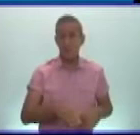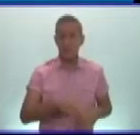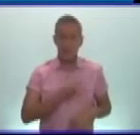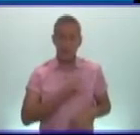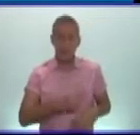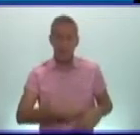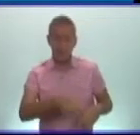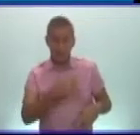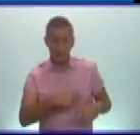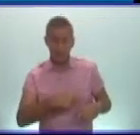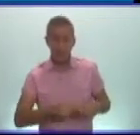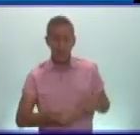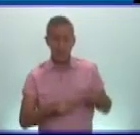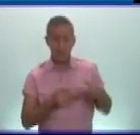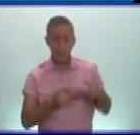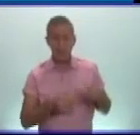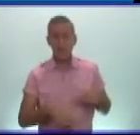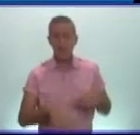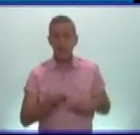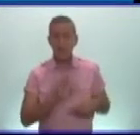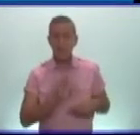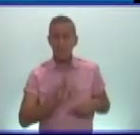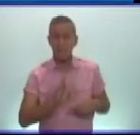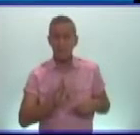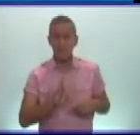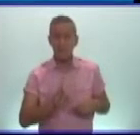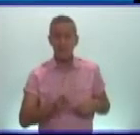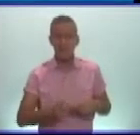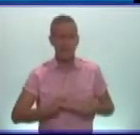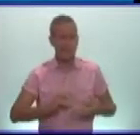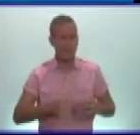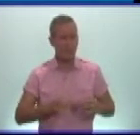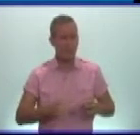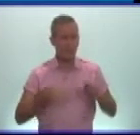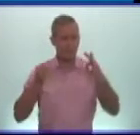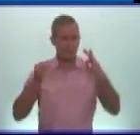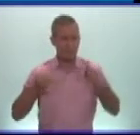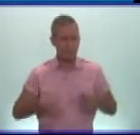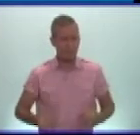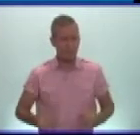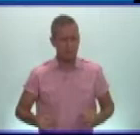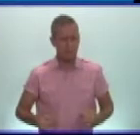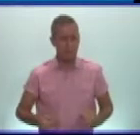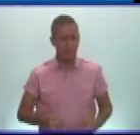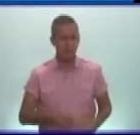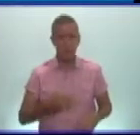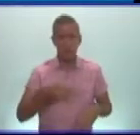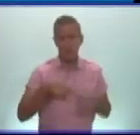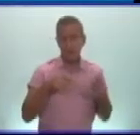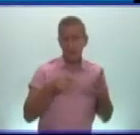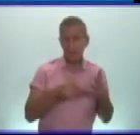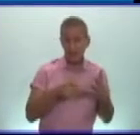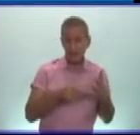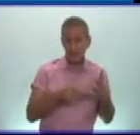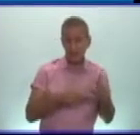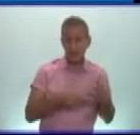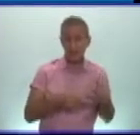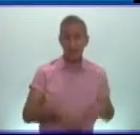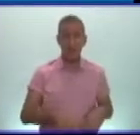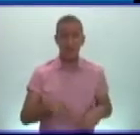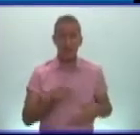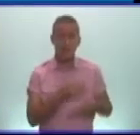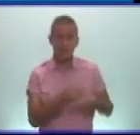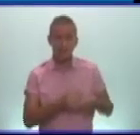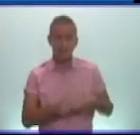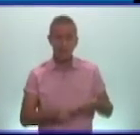leída es familiar. Les daré un breve tiempo para que comenten en casa y determinen si las proposiciones son verdaderas